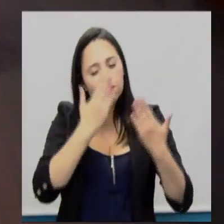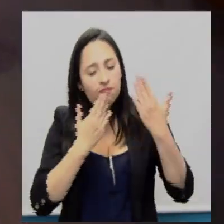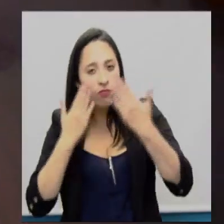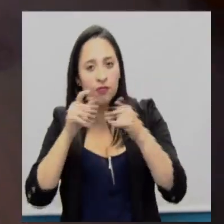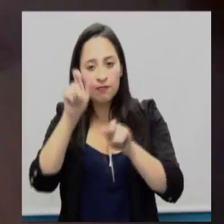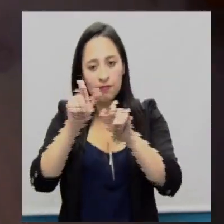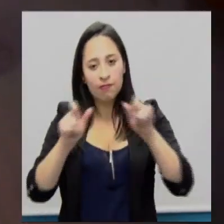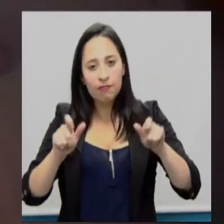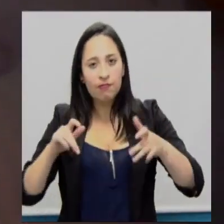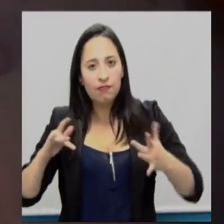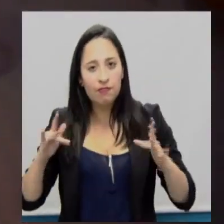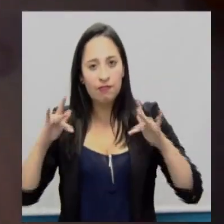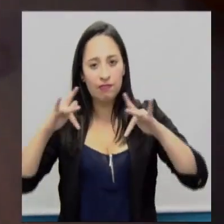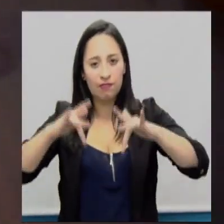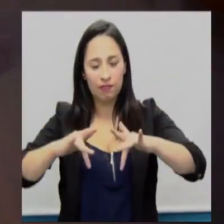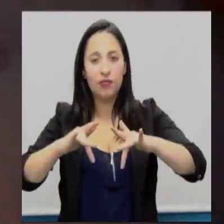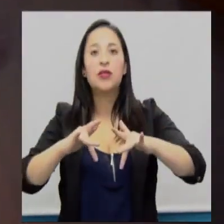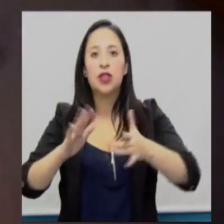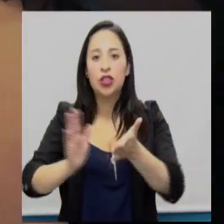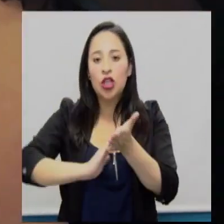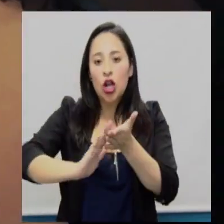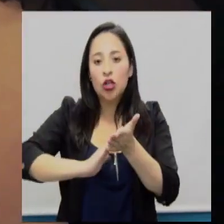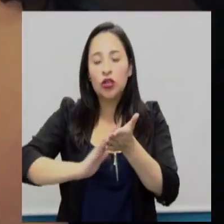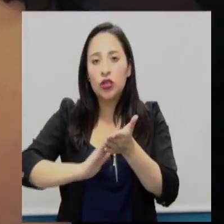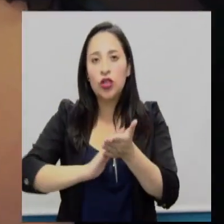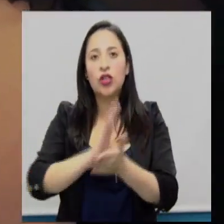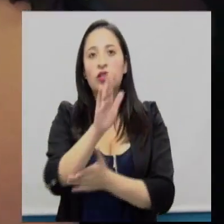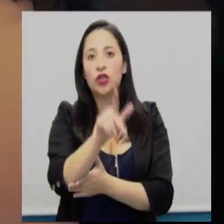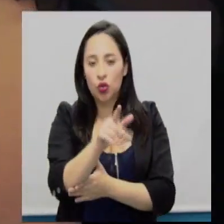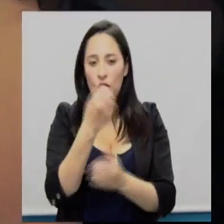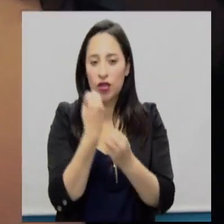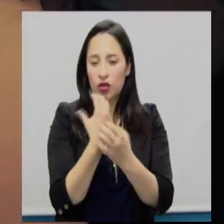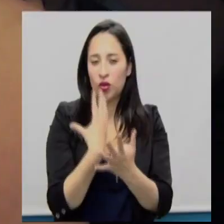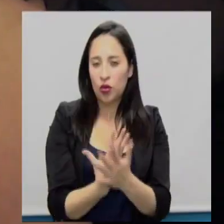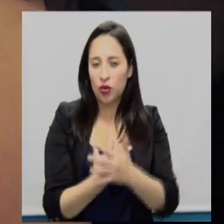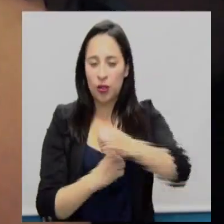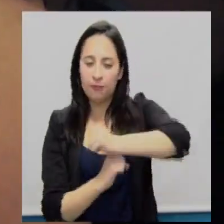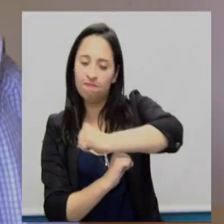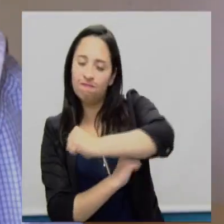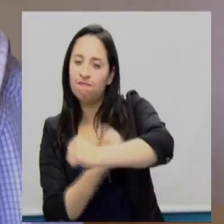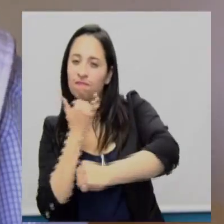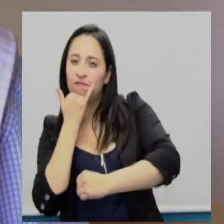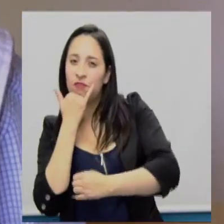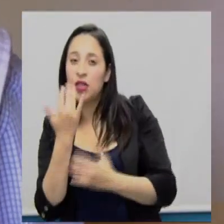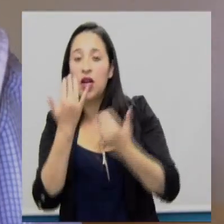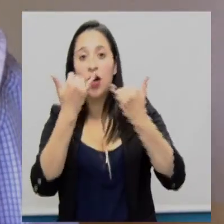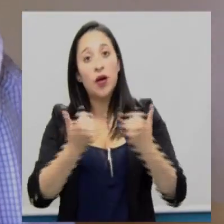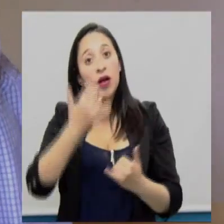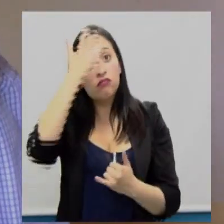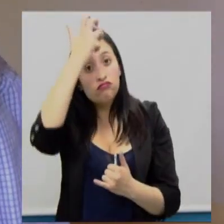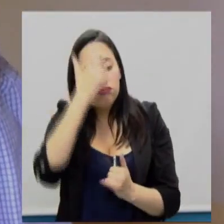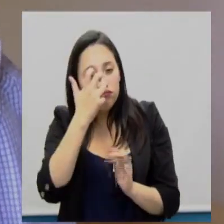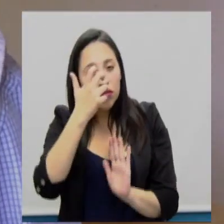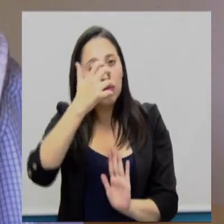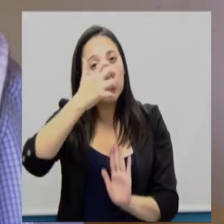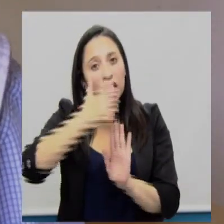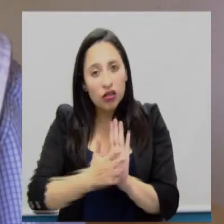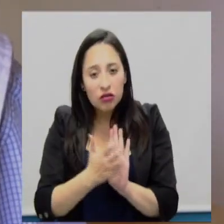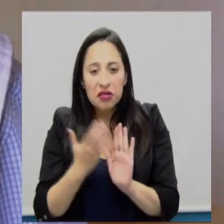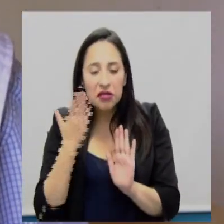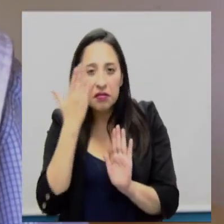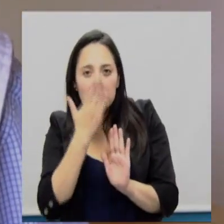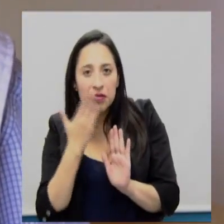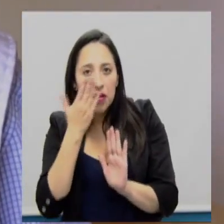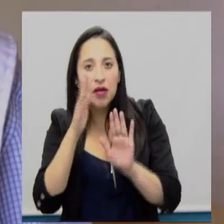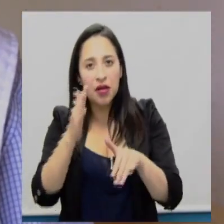los actores del programa y buscar soluciones a las deficiencias estructurales que lo afectan. En esto estamos construyendo un diagnóstico que nos